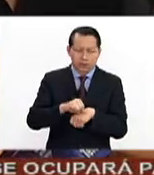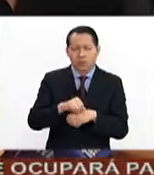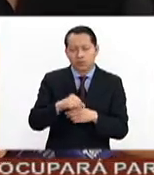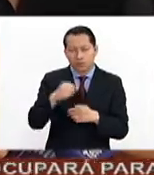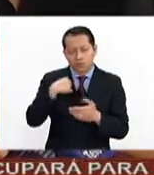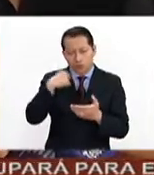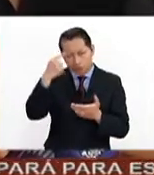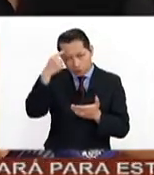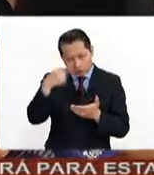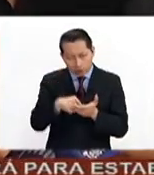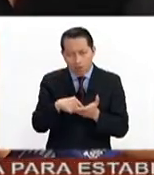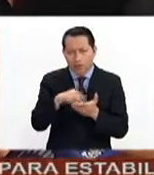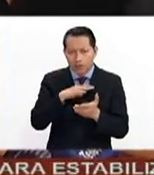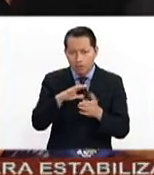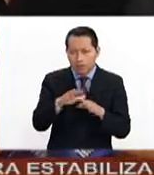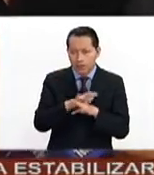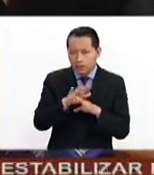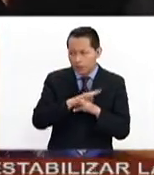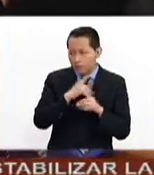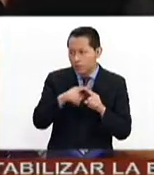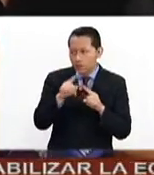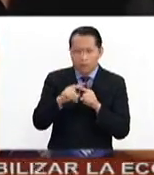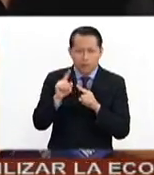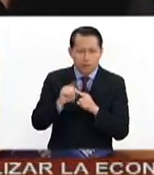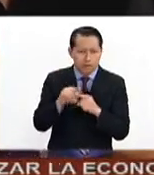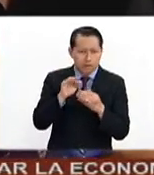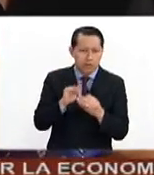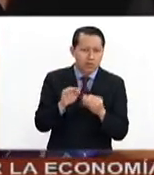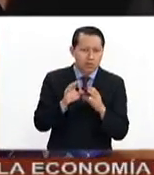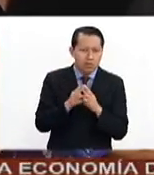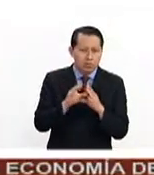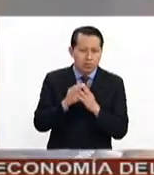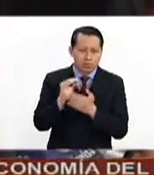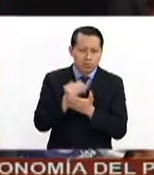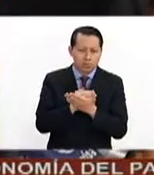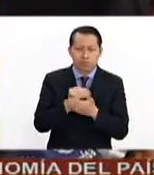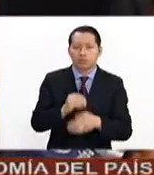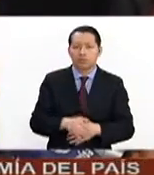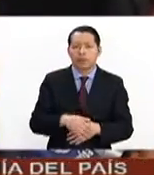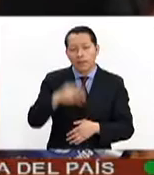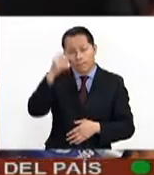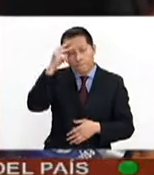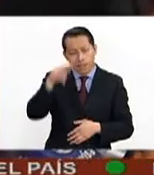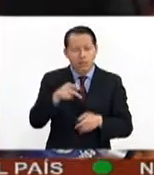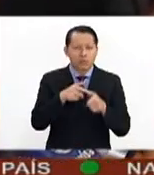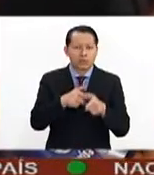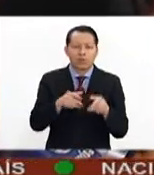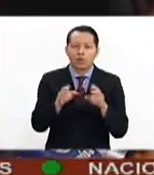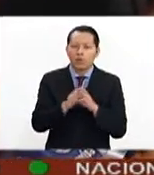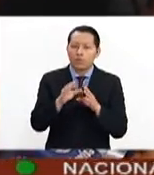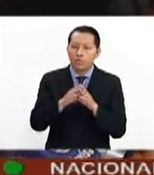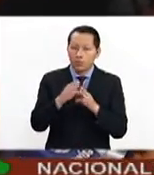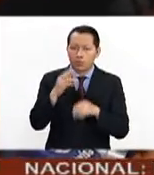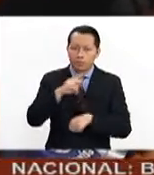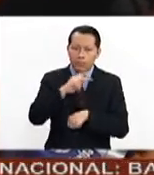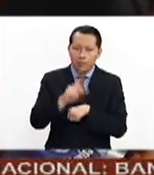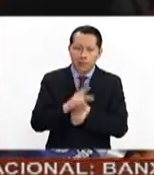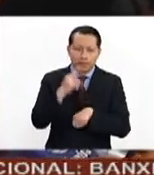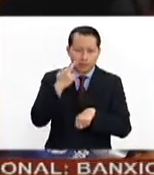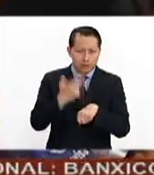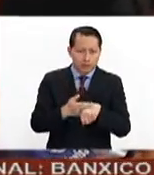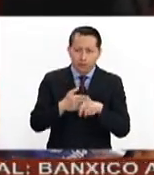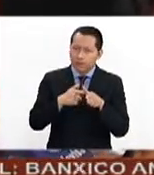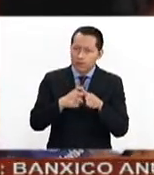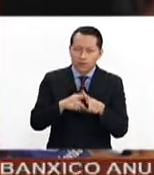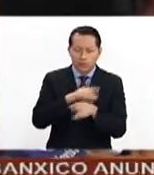que la volatilidad que hemos enfrentado hoy se aprecia un poco menor. México habrá de seguir siendo un país responsable y un país